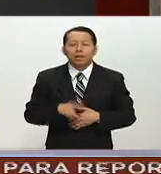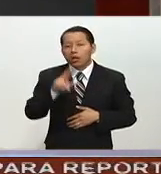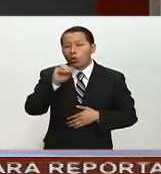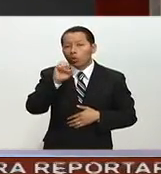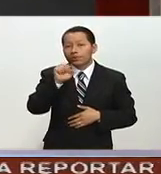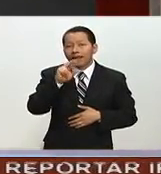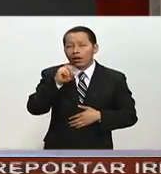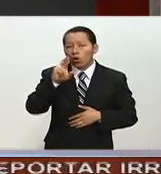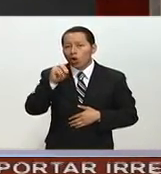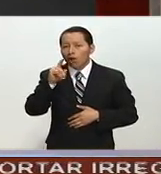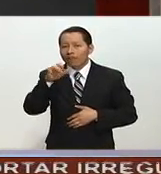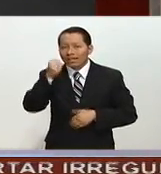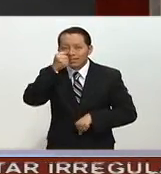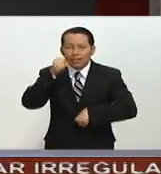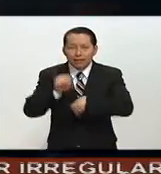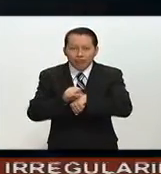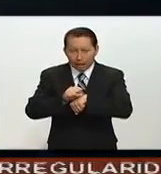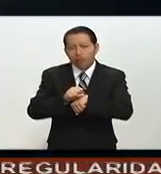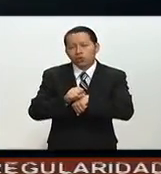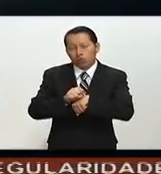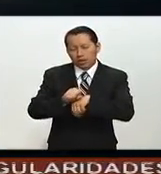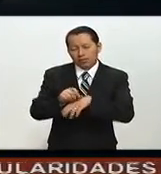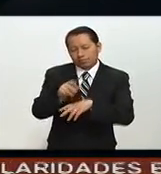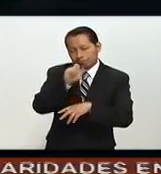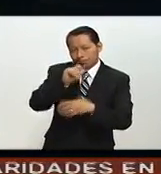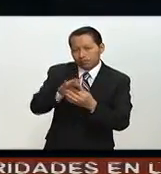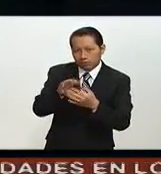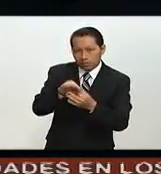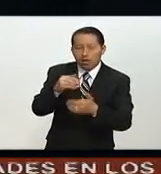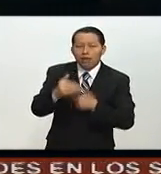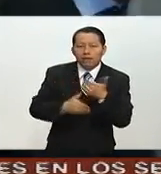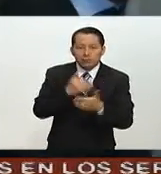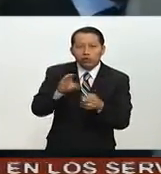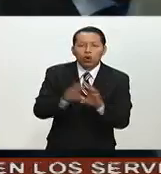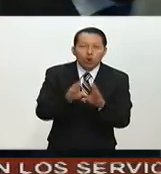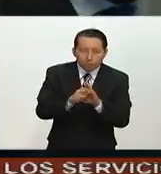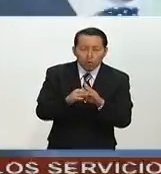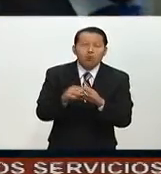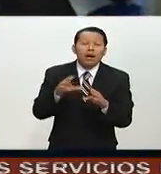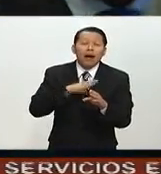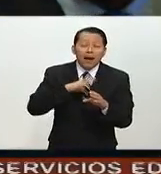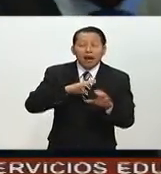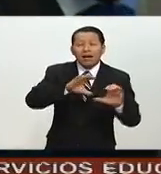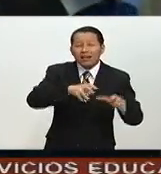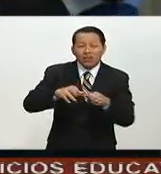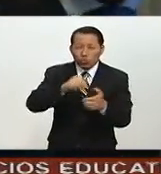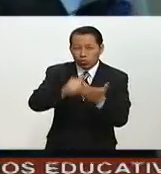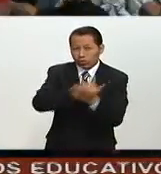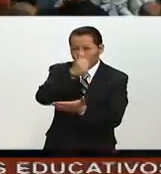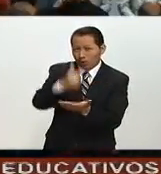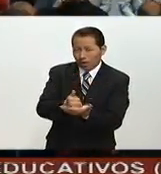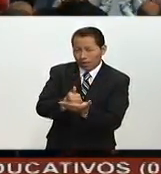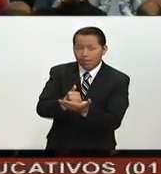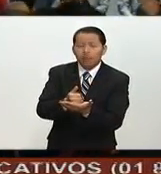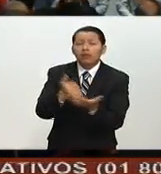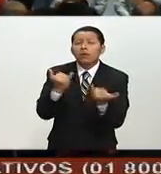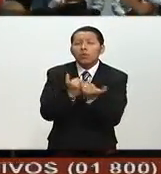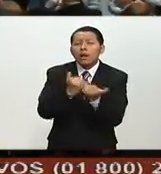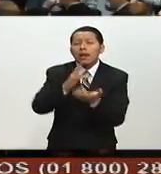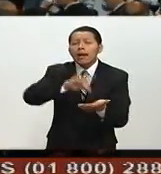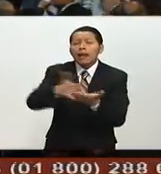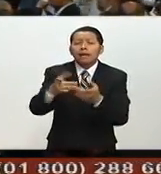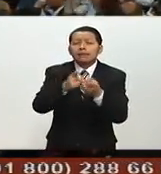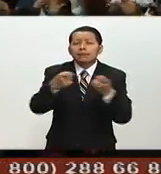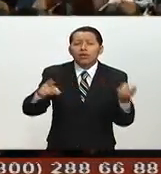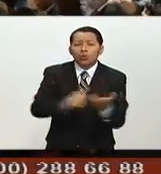Rosario Robles, secretaria de la SEDATU, presentó los avances del programa Consolidación de Reservas Urbanas. Ahí agradeció a los